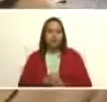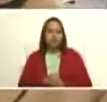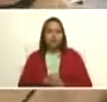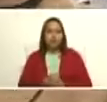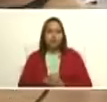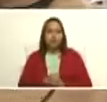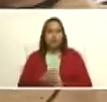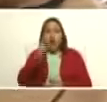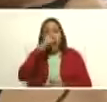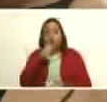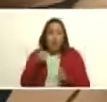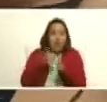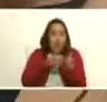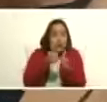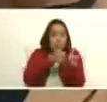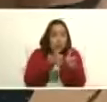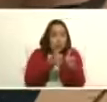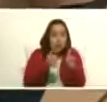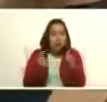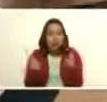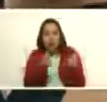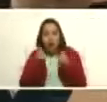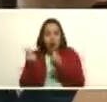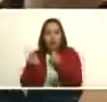los años de la persecución comercial,